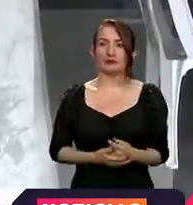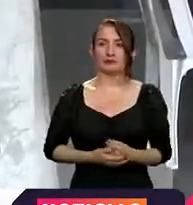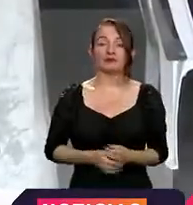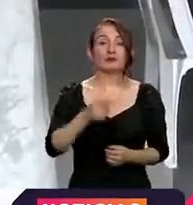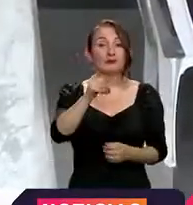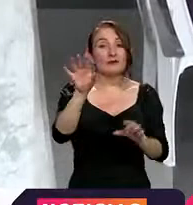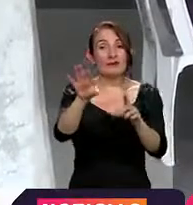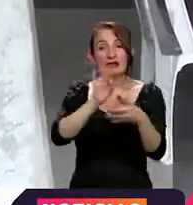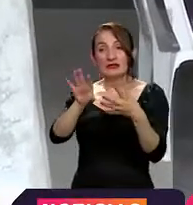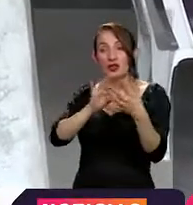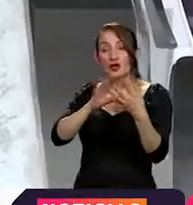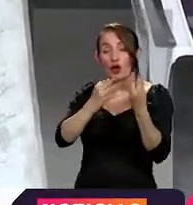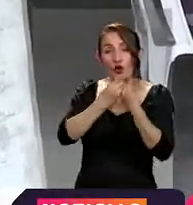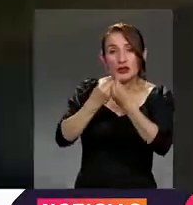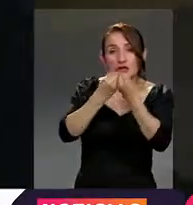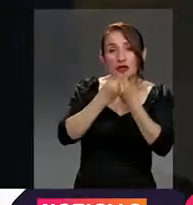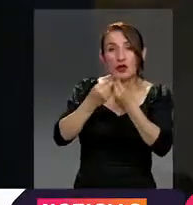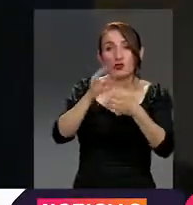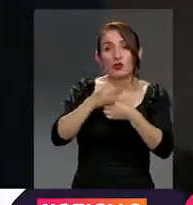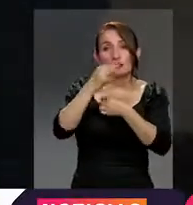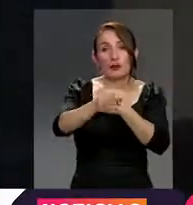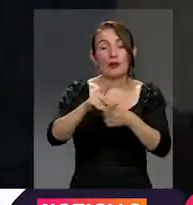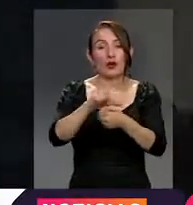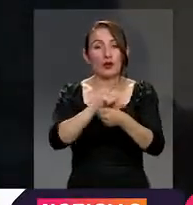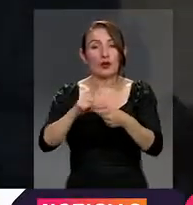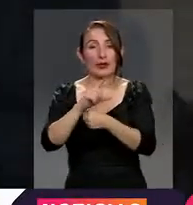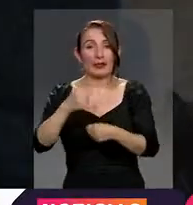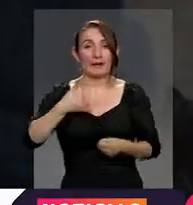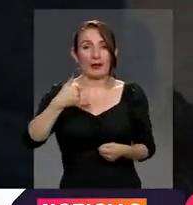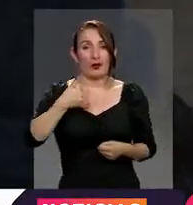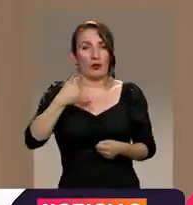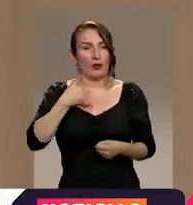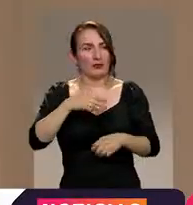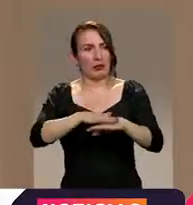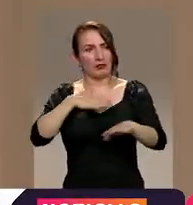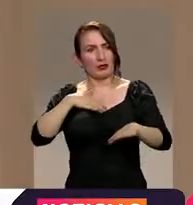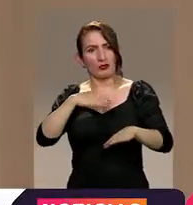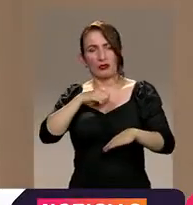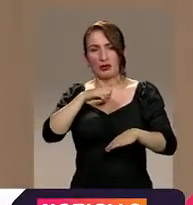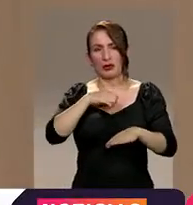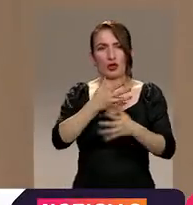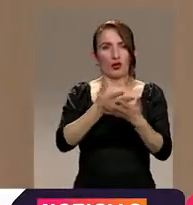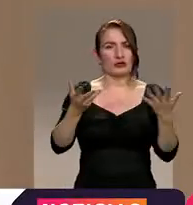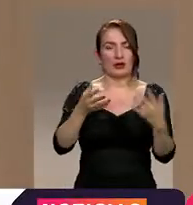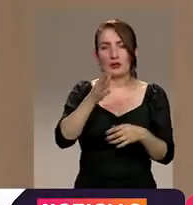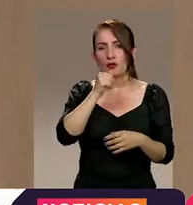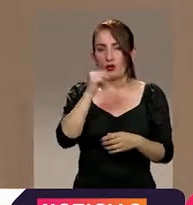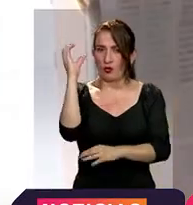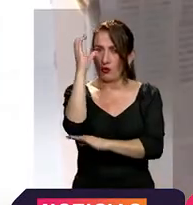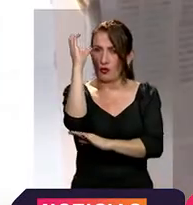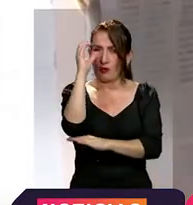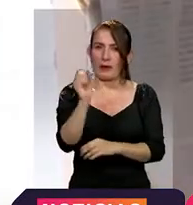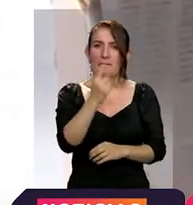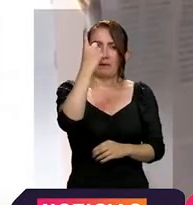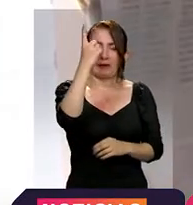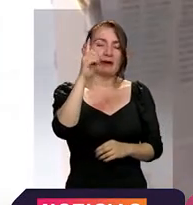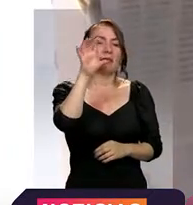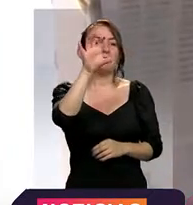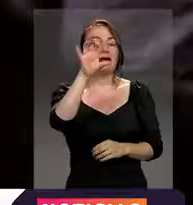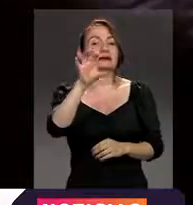estas elecciones de consejos municipales y locales de juventud no tienen antecedentes en ninguna otra parte del mundo y Colombia será el primer país